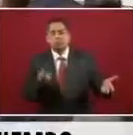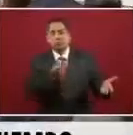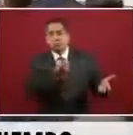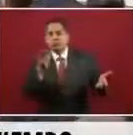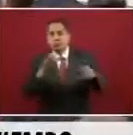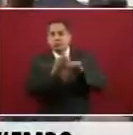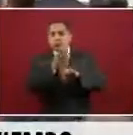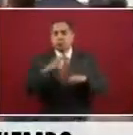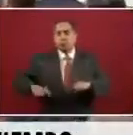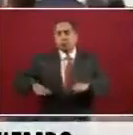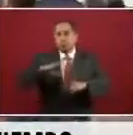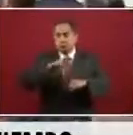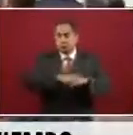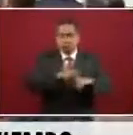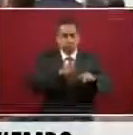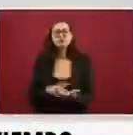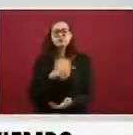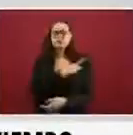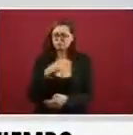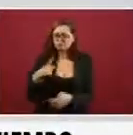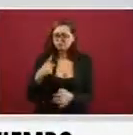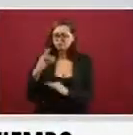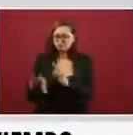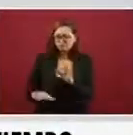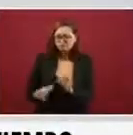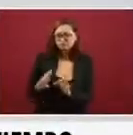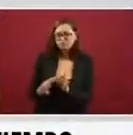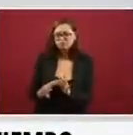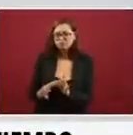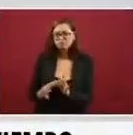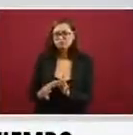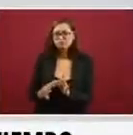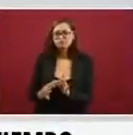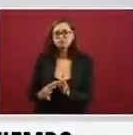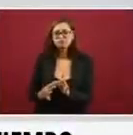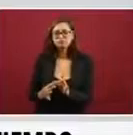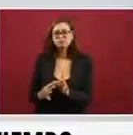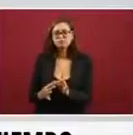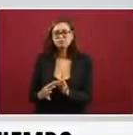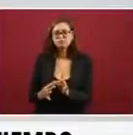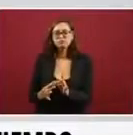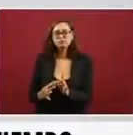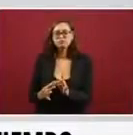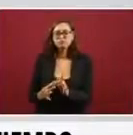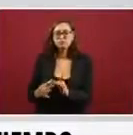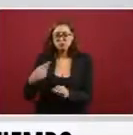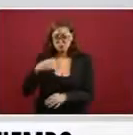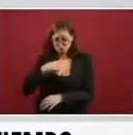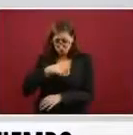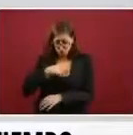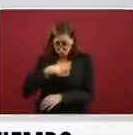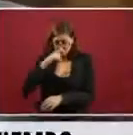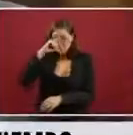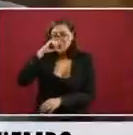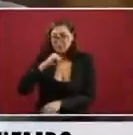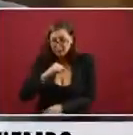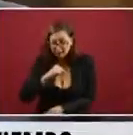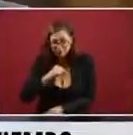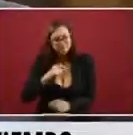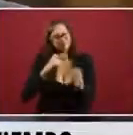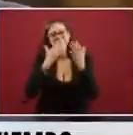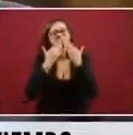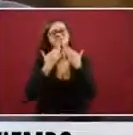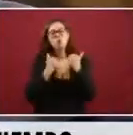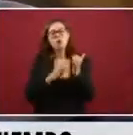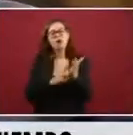ese escenario por las fuerzas representativas del Estado mexicano. En la ceremonia de ayer, todo cambió. El escenario